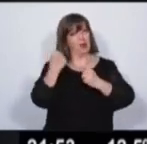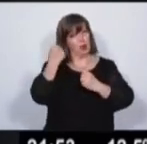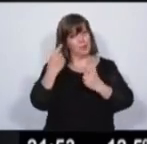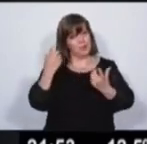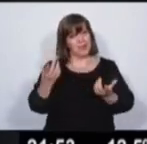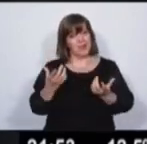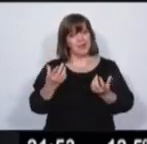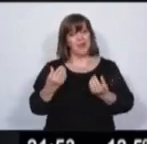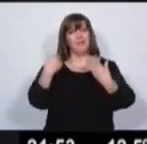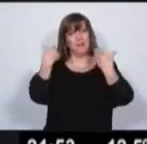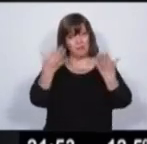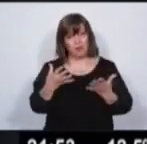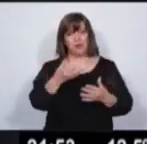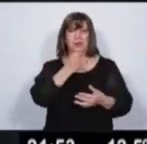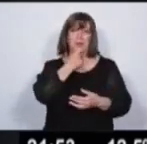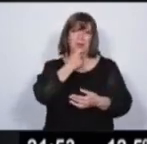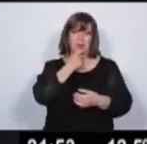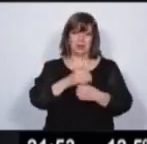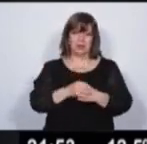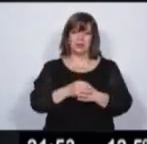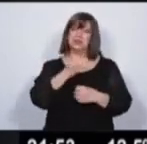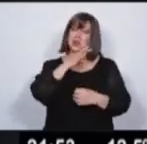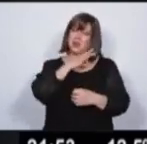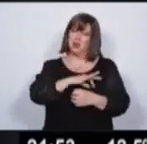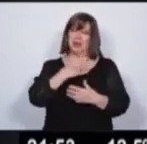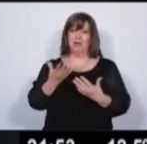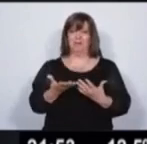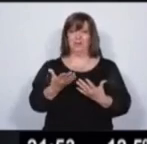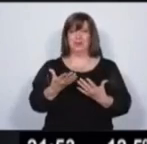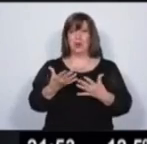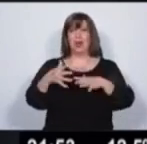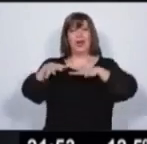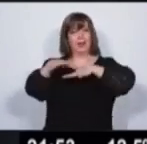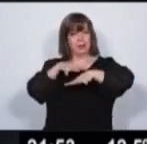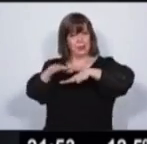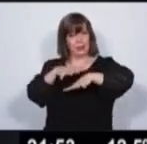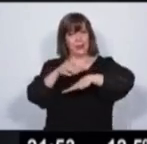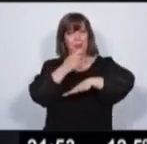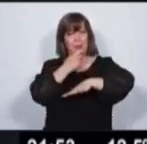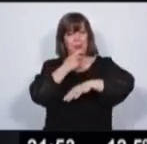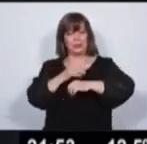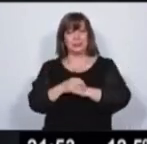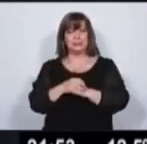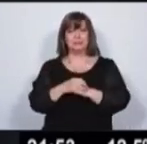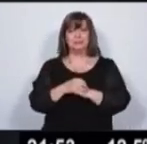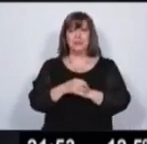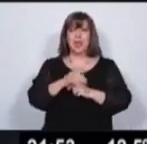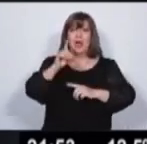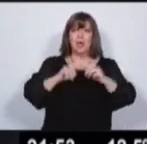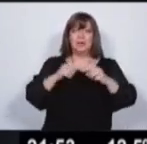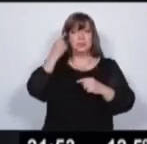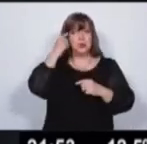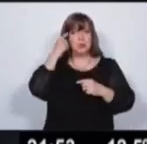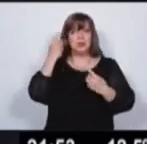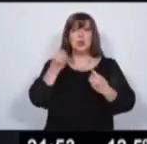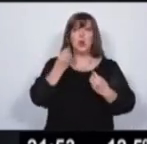beneficia a Mendoza y beneficia a nuestras actividades se pregunta aquí lo que hay que priorizar al agroindustria